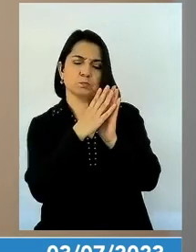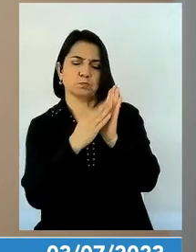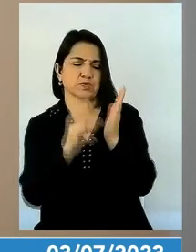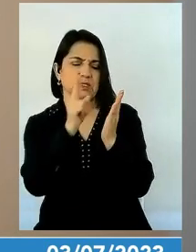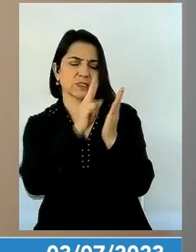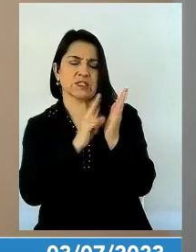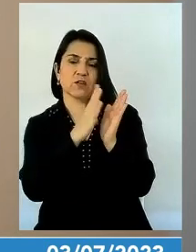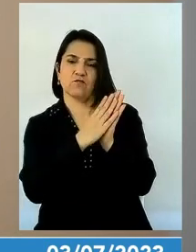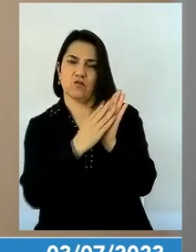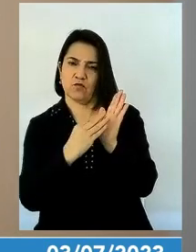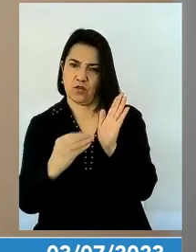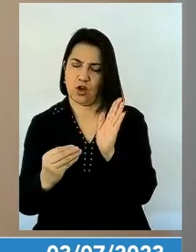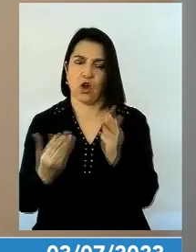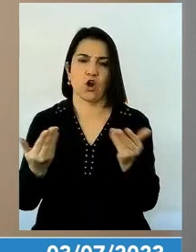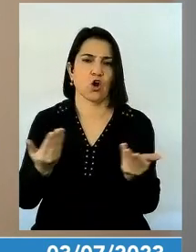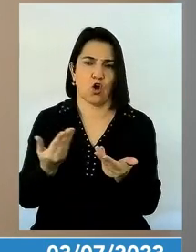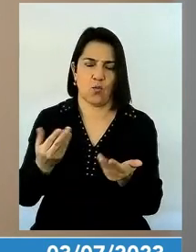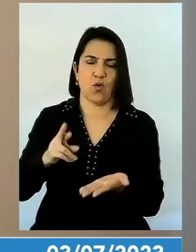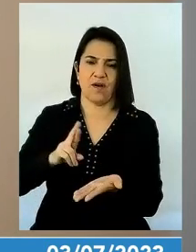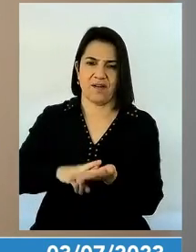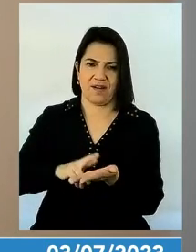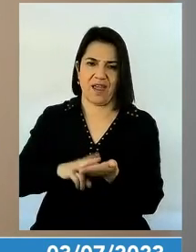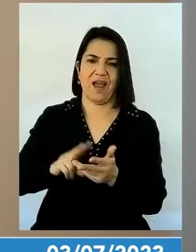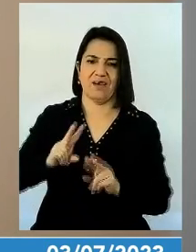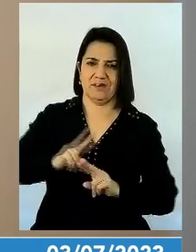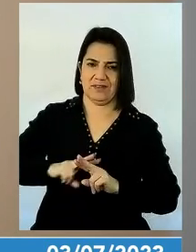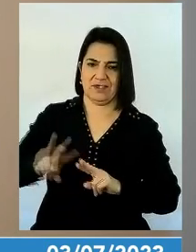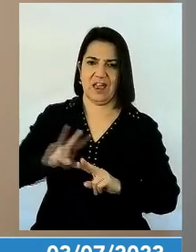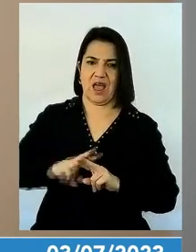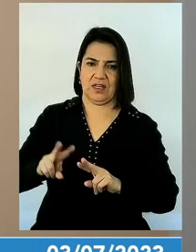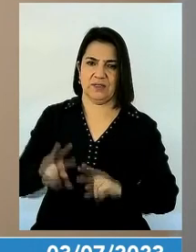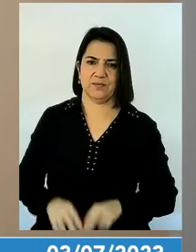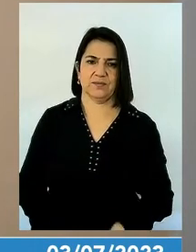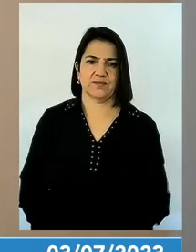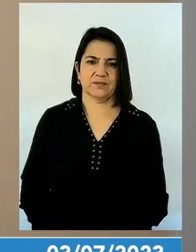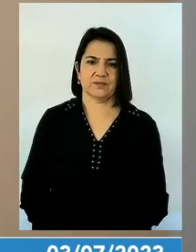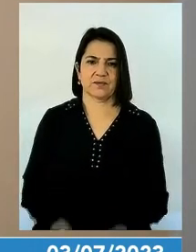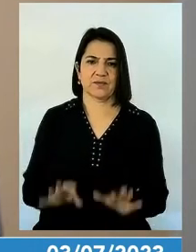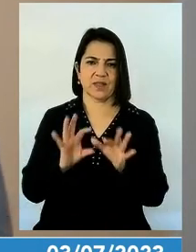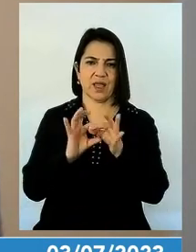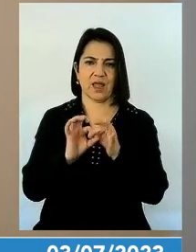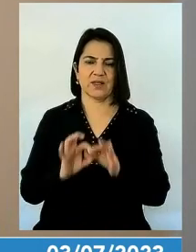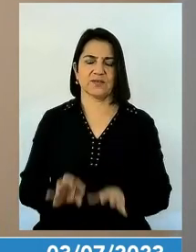la práctica se ha llevado o se ha desarrollado este concepto. Muchas gracias, señor presidente.